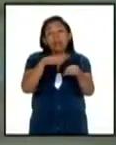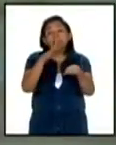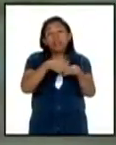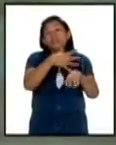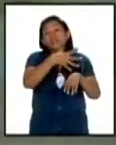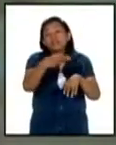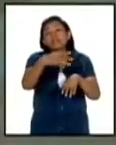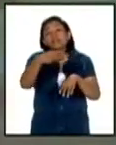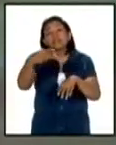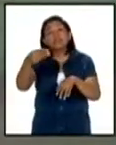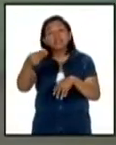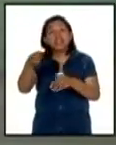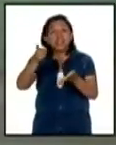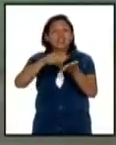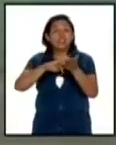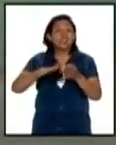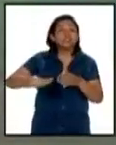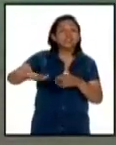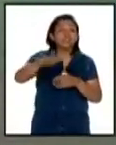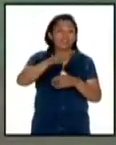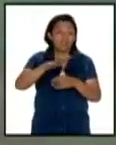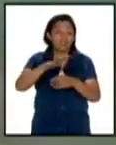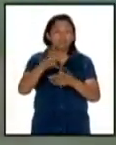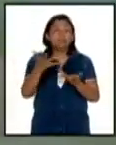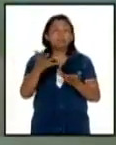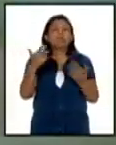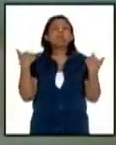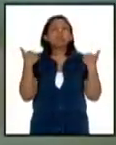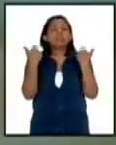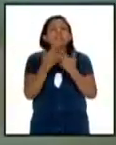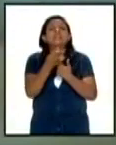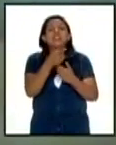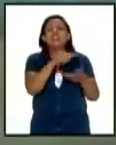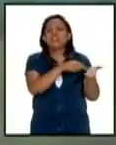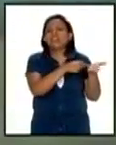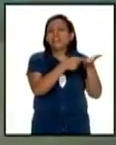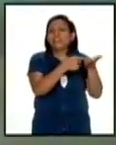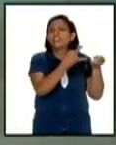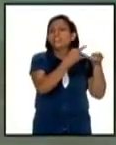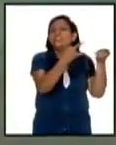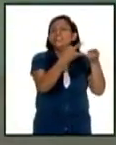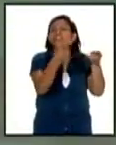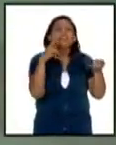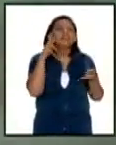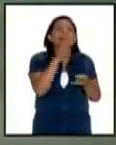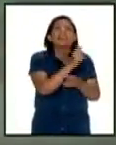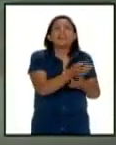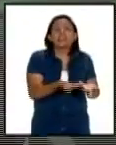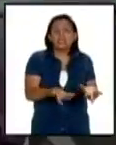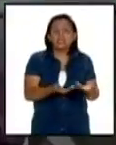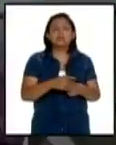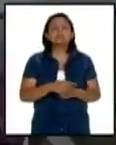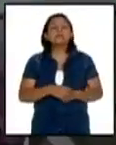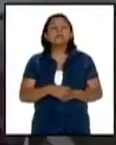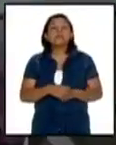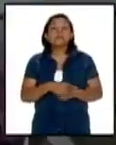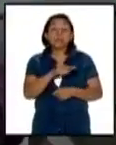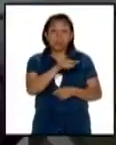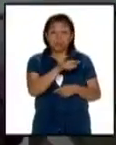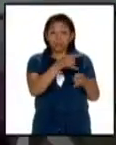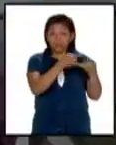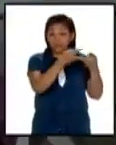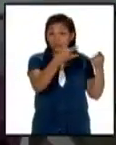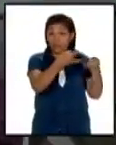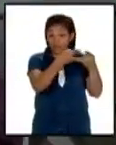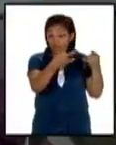en nuestra realidad social. Maestra, ¿qué nos dicen estos testimonios que acabamos de escuchar? Bueno, los testimonios que